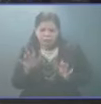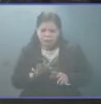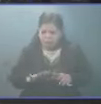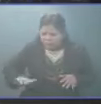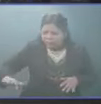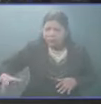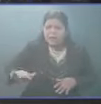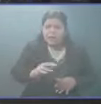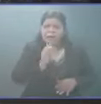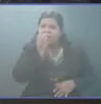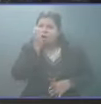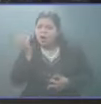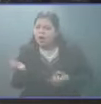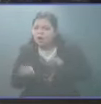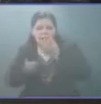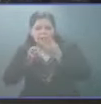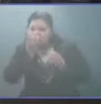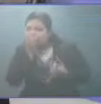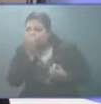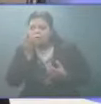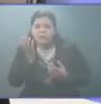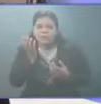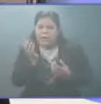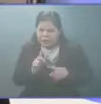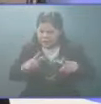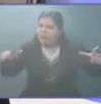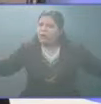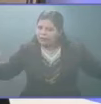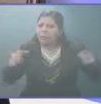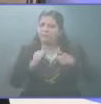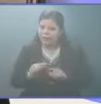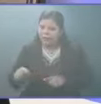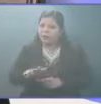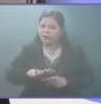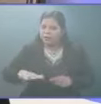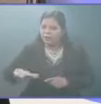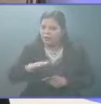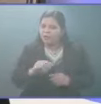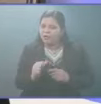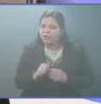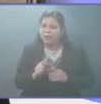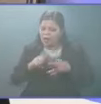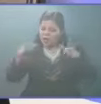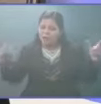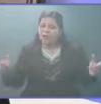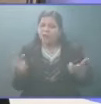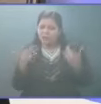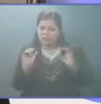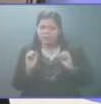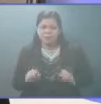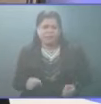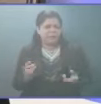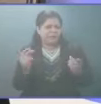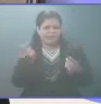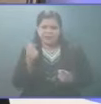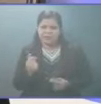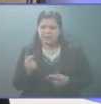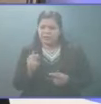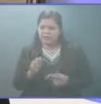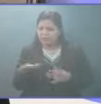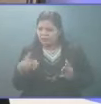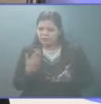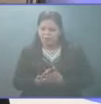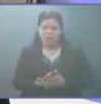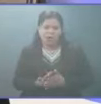amplios, ¿verdad? No les pude dar las medidas exactas, pero realmente son jardines muy amplios en donde fácilmente se dispersan